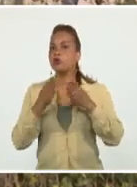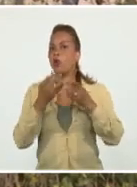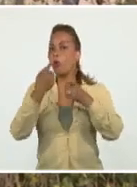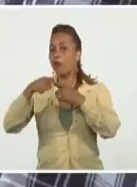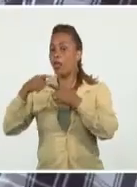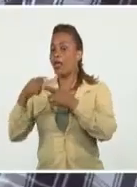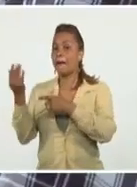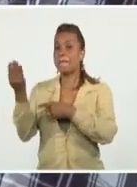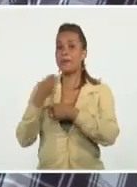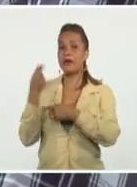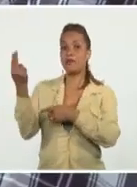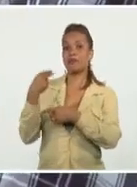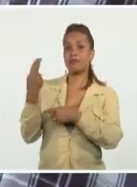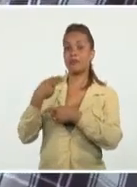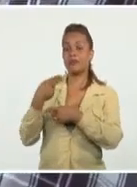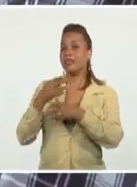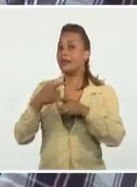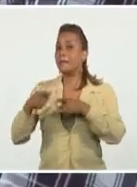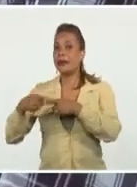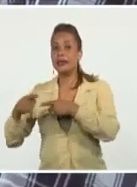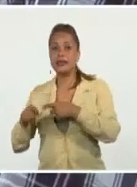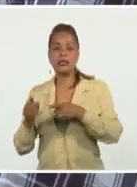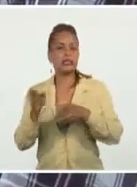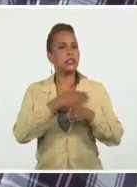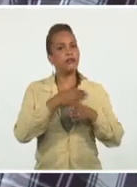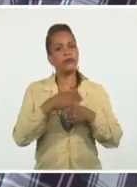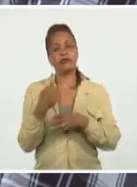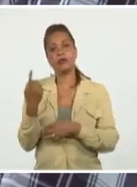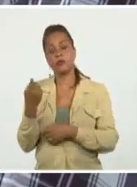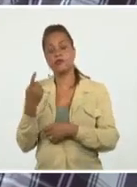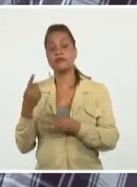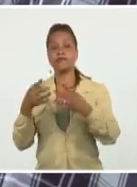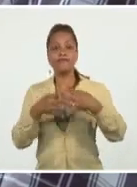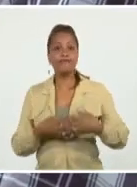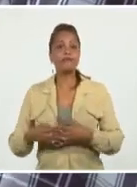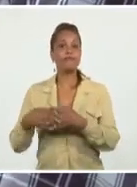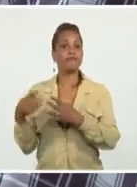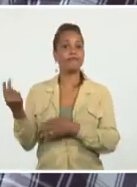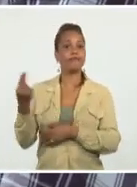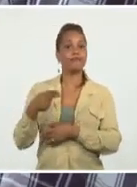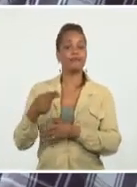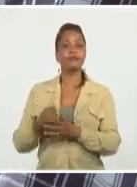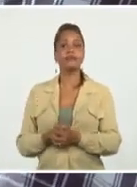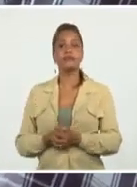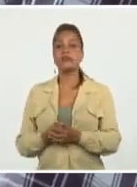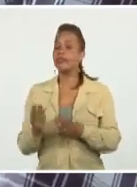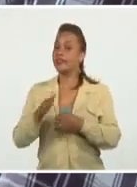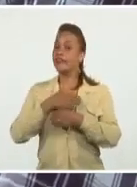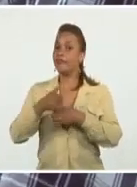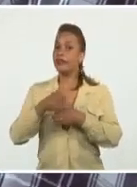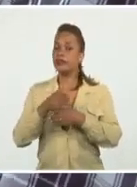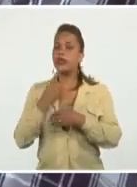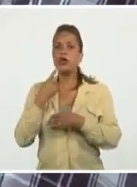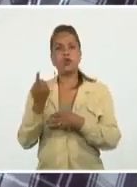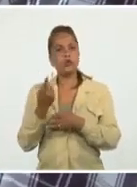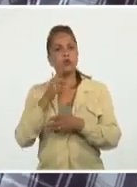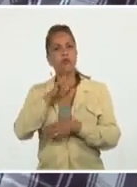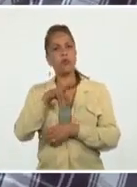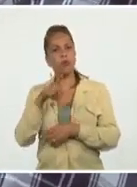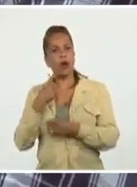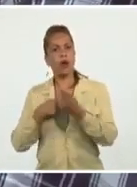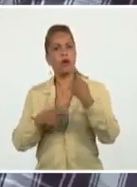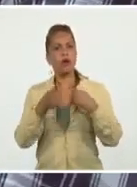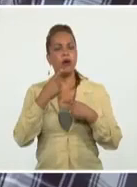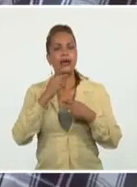exterior el catalizador de lakers el hidróxido de potasio para hablar de alguno el carbón activado no hemos tratado hasta cierto punto